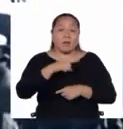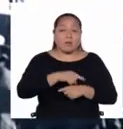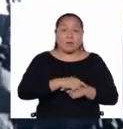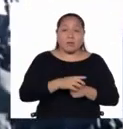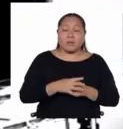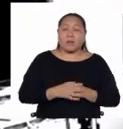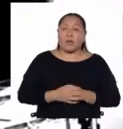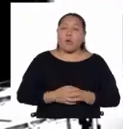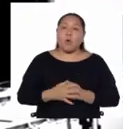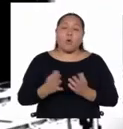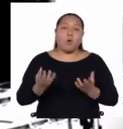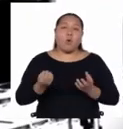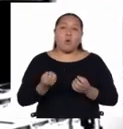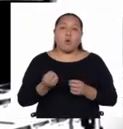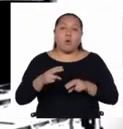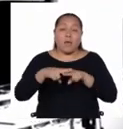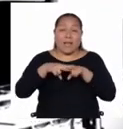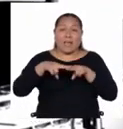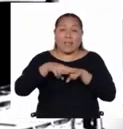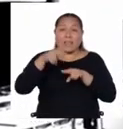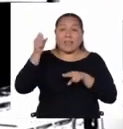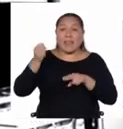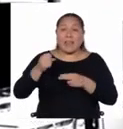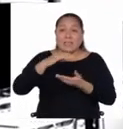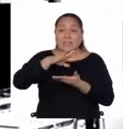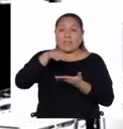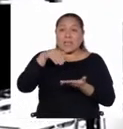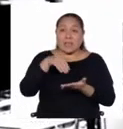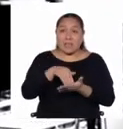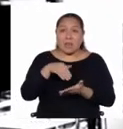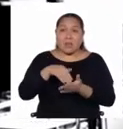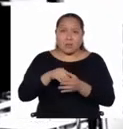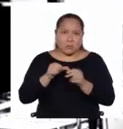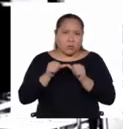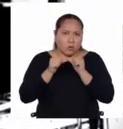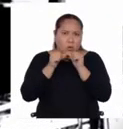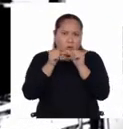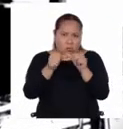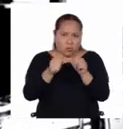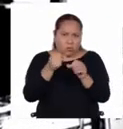como el central siguieron funcionando,